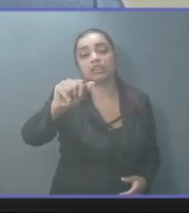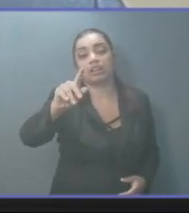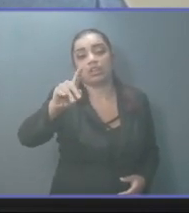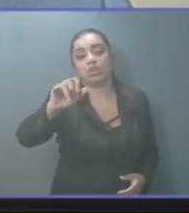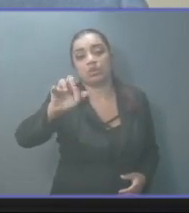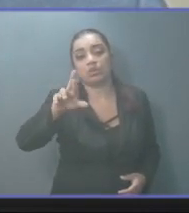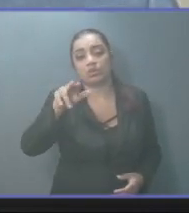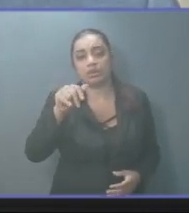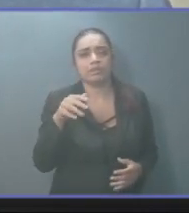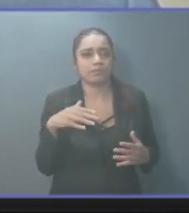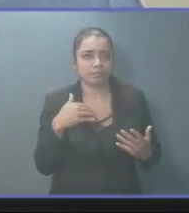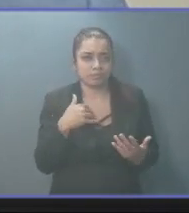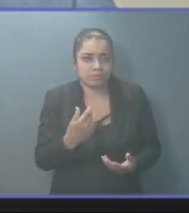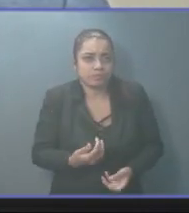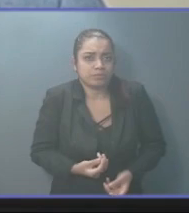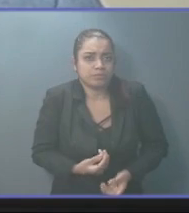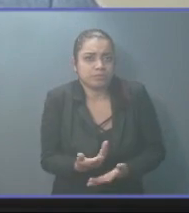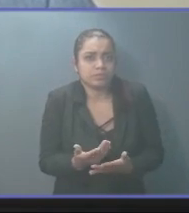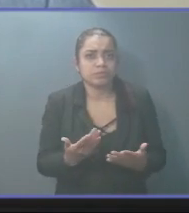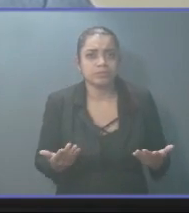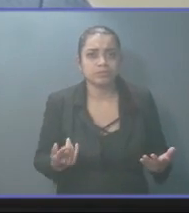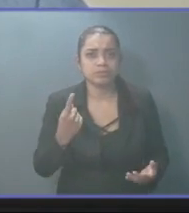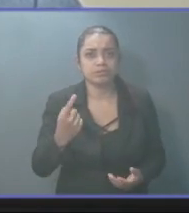a los militares